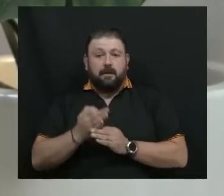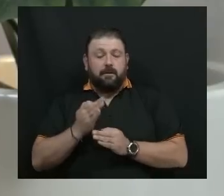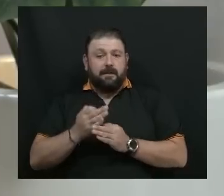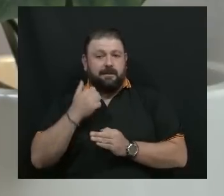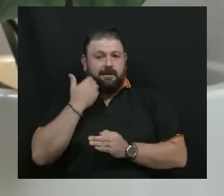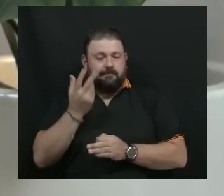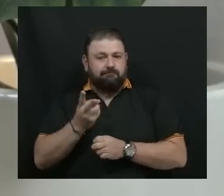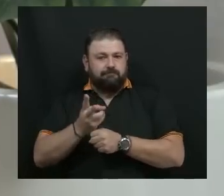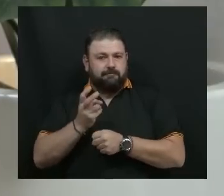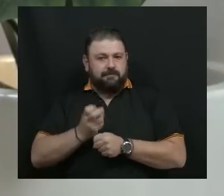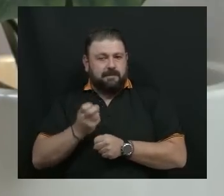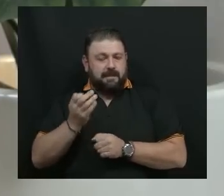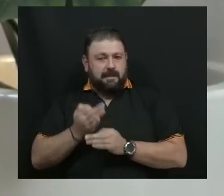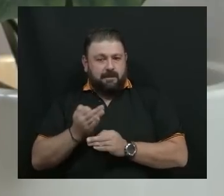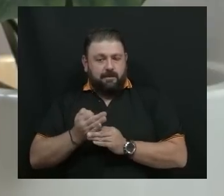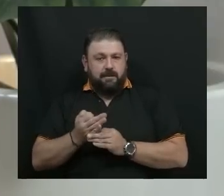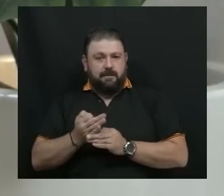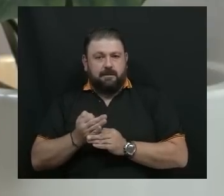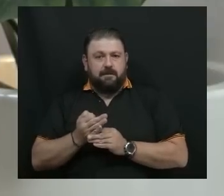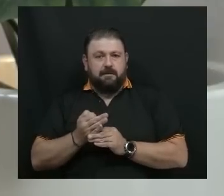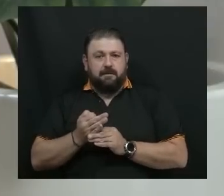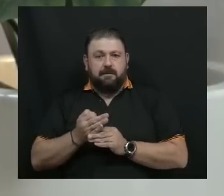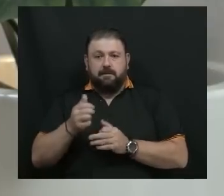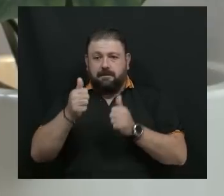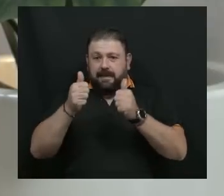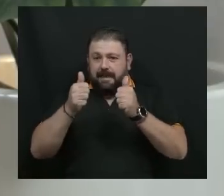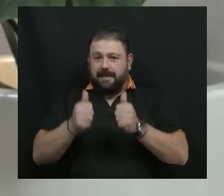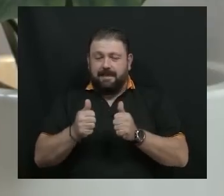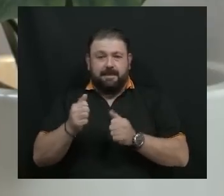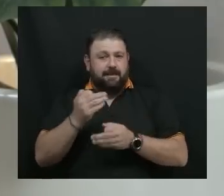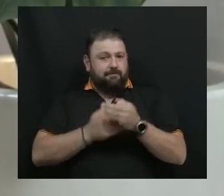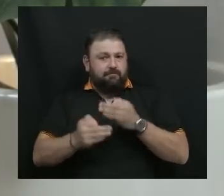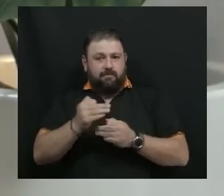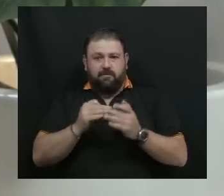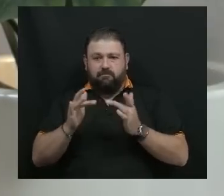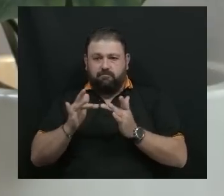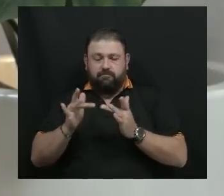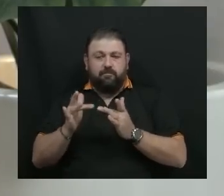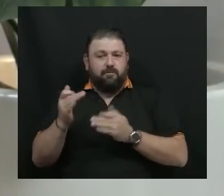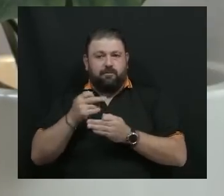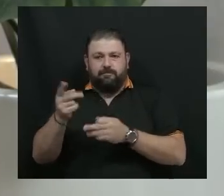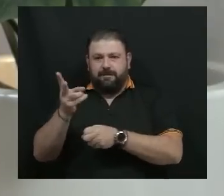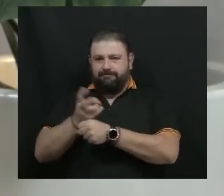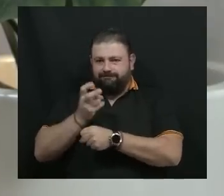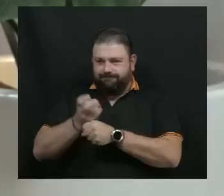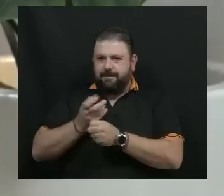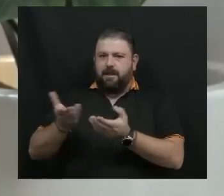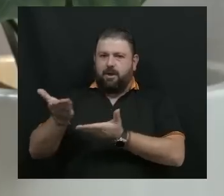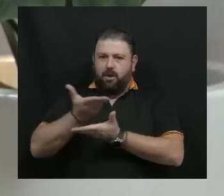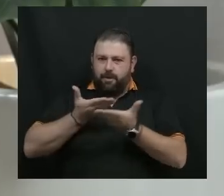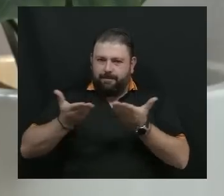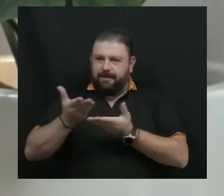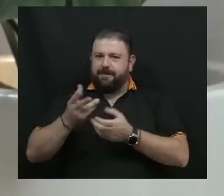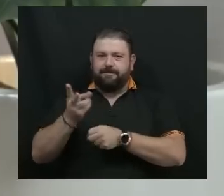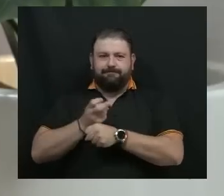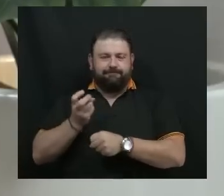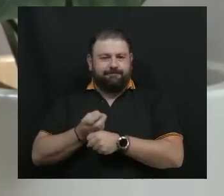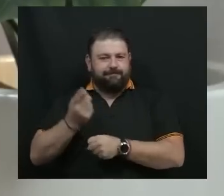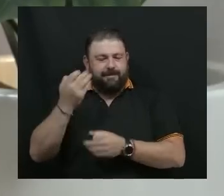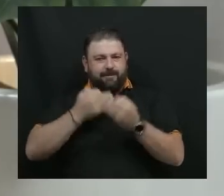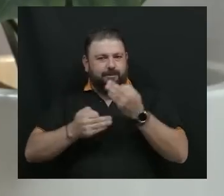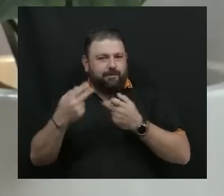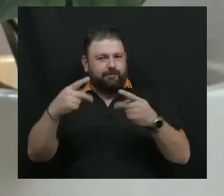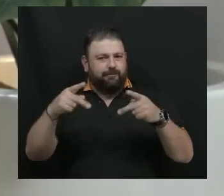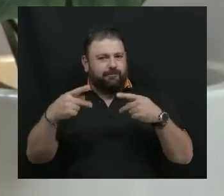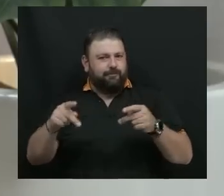queremos invitar en este momento a que se queden conectados, inviten a su red de distribución o inviten a sus prospectos